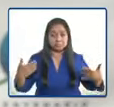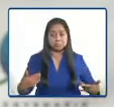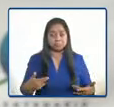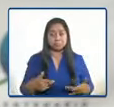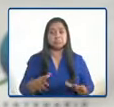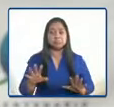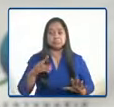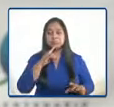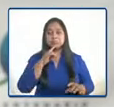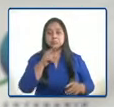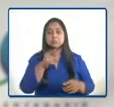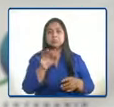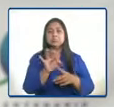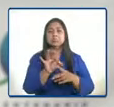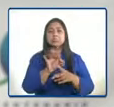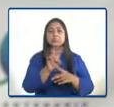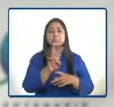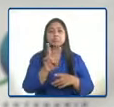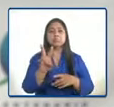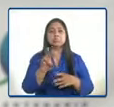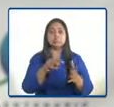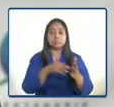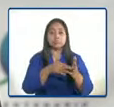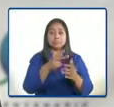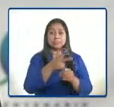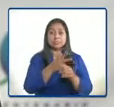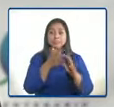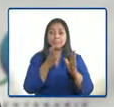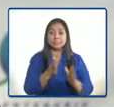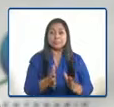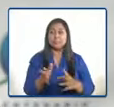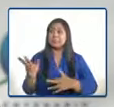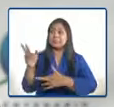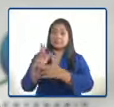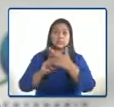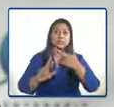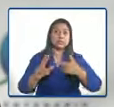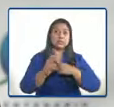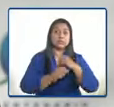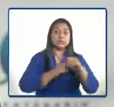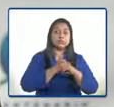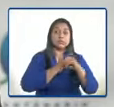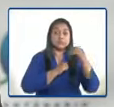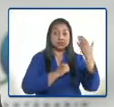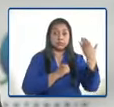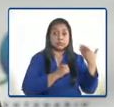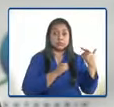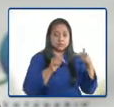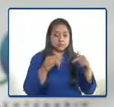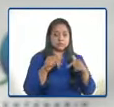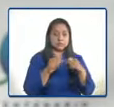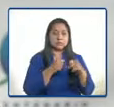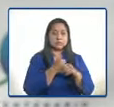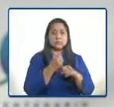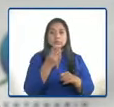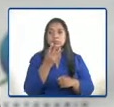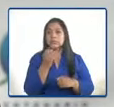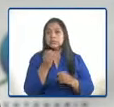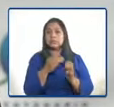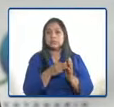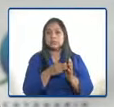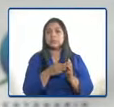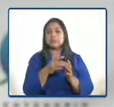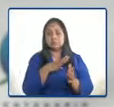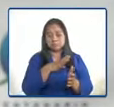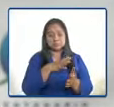año de la pandemia, que más de 22,000 guatemaltecos se vinieron el año pasado, y este año casi 30,000, todos con sus